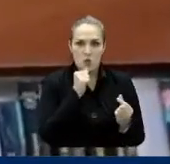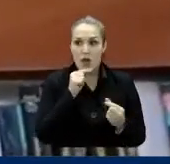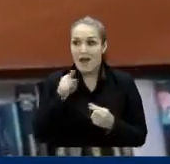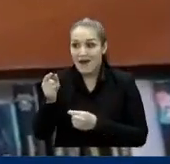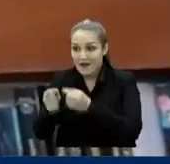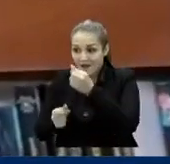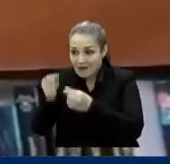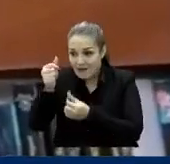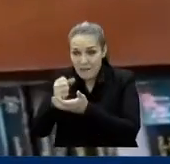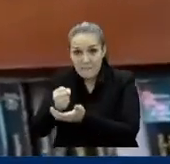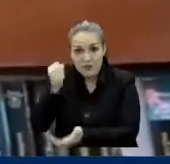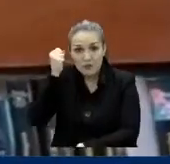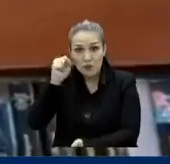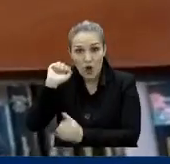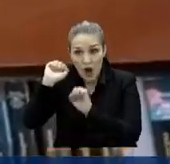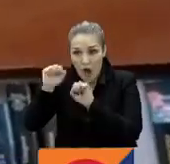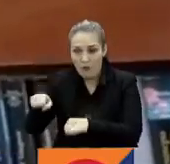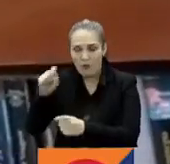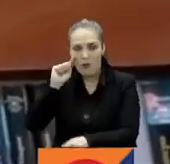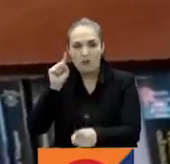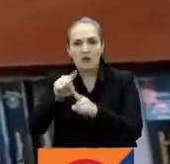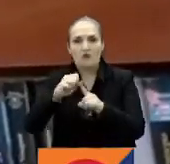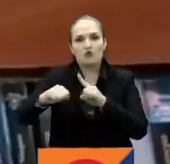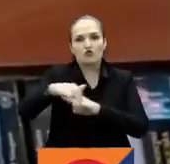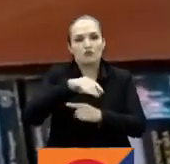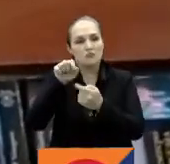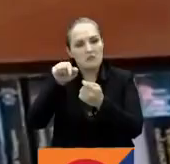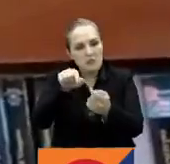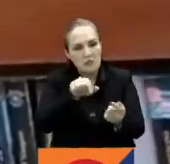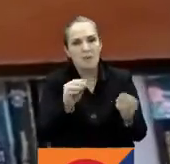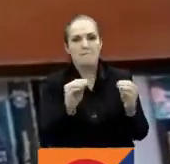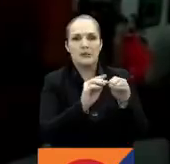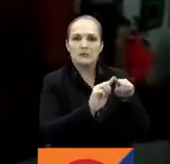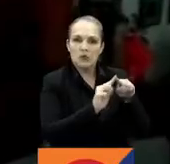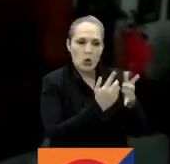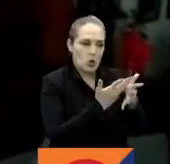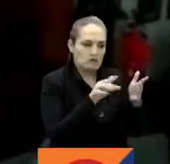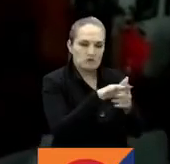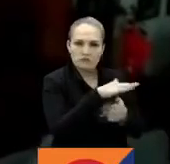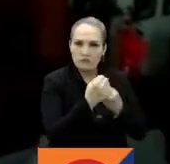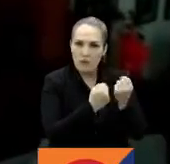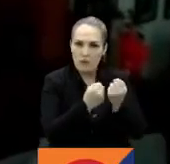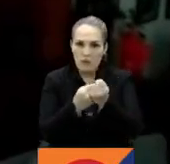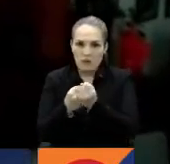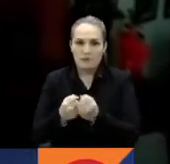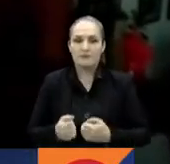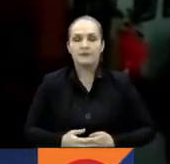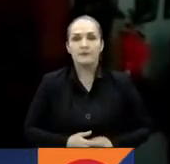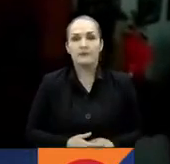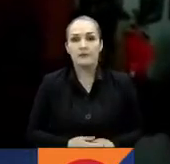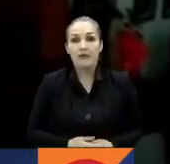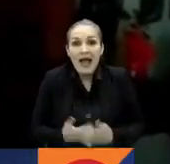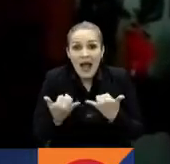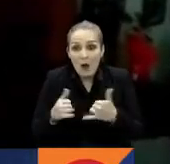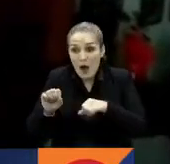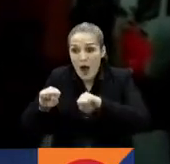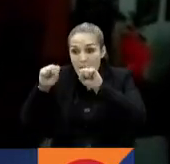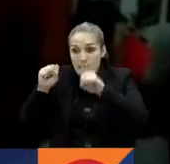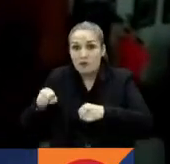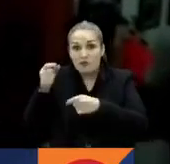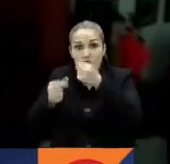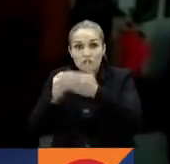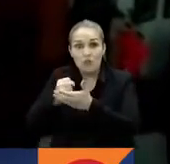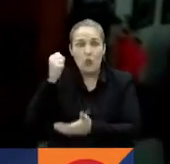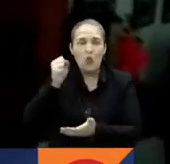destinados mayoritariamente a la situación social y económica de sus habitantes. La aprobación de recursos en este momento es de